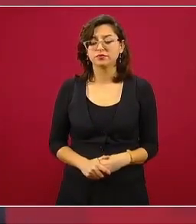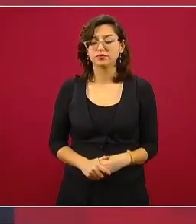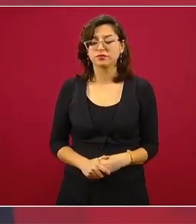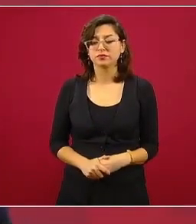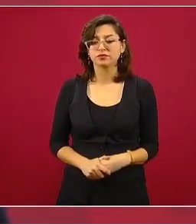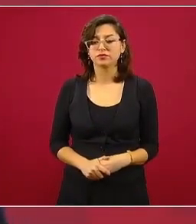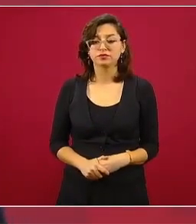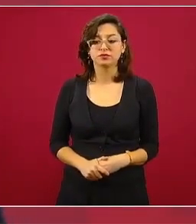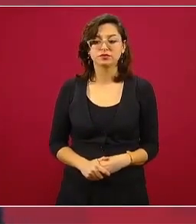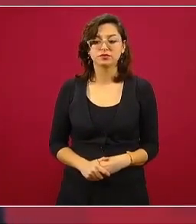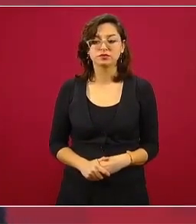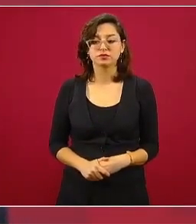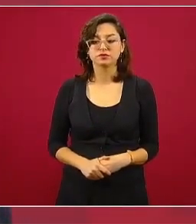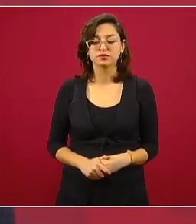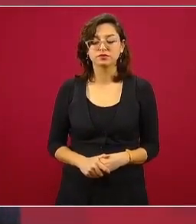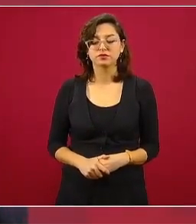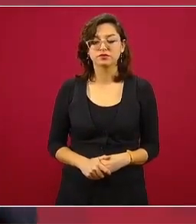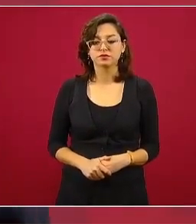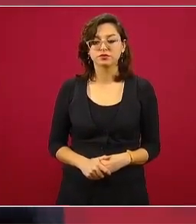Es